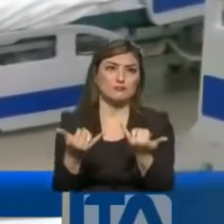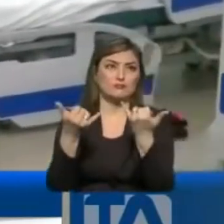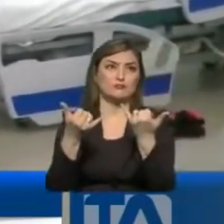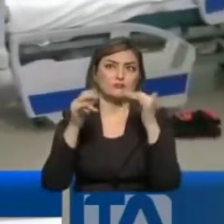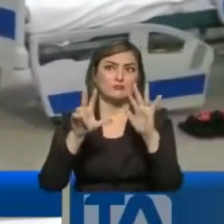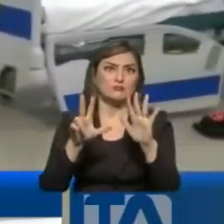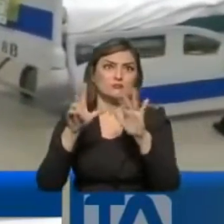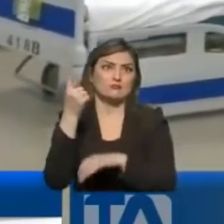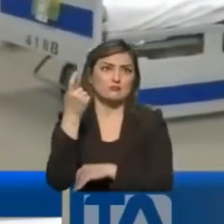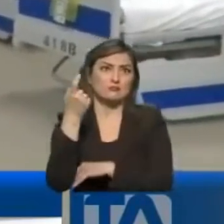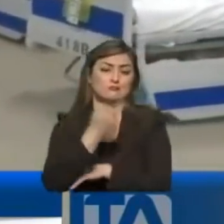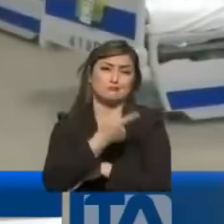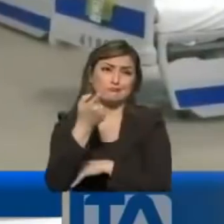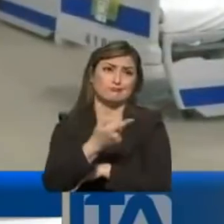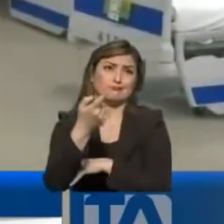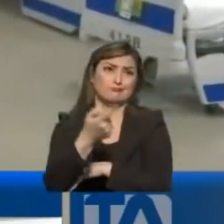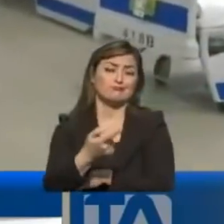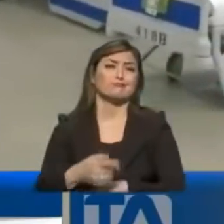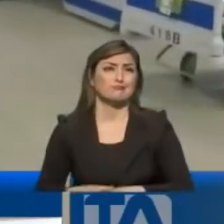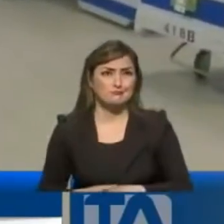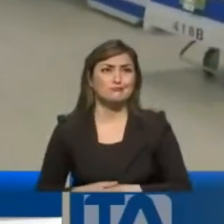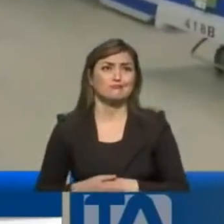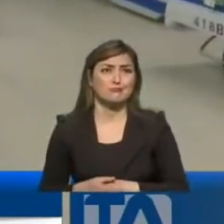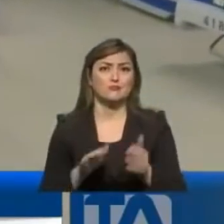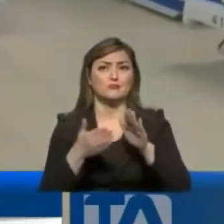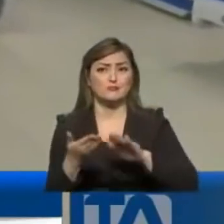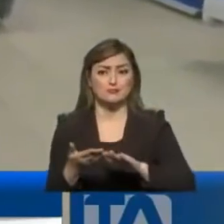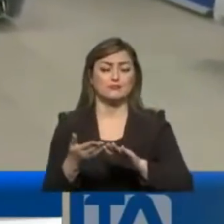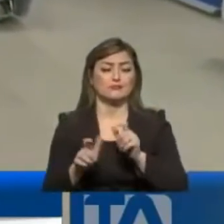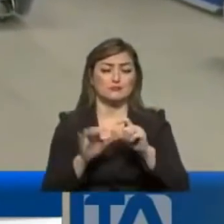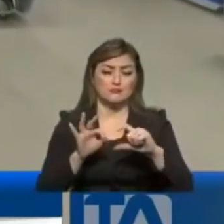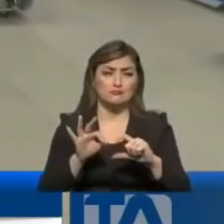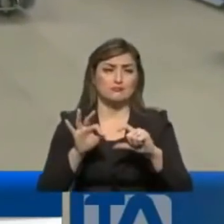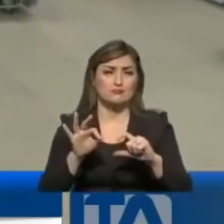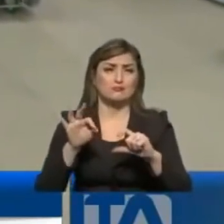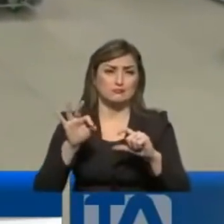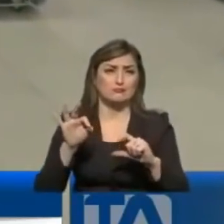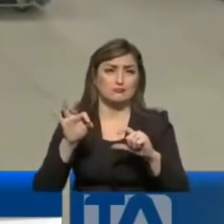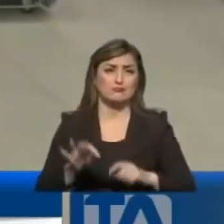son entre 8 y 11 pacientes fallecidos diarios. Eso quiere decir pues que la tasa de mortalidad